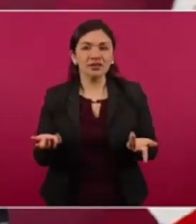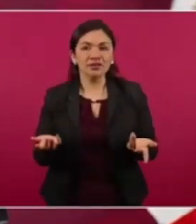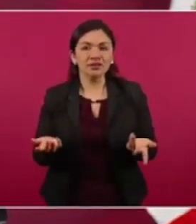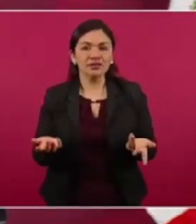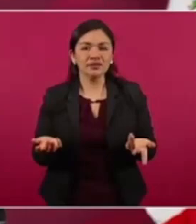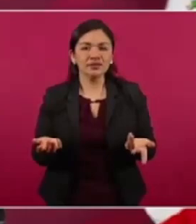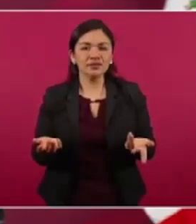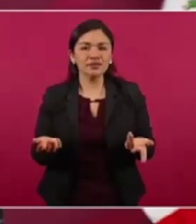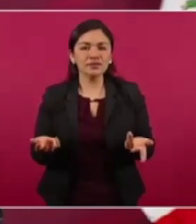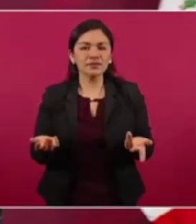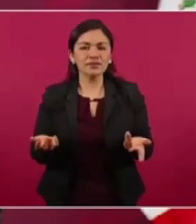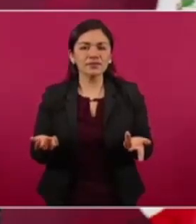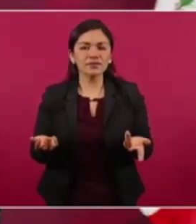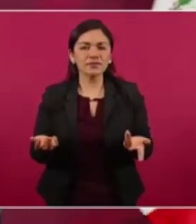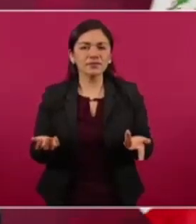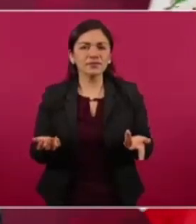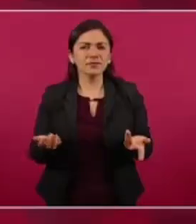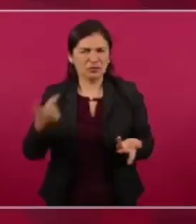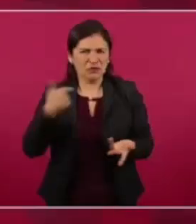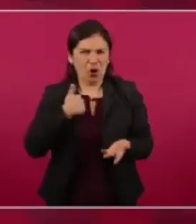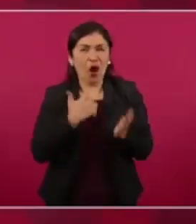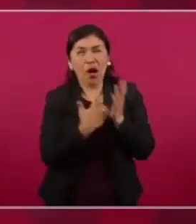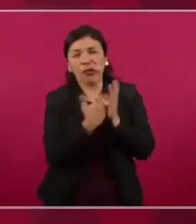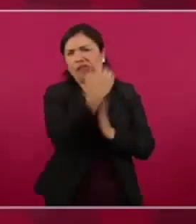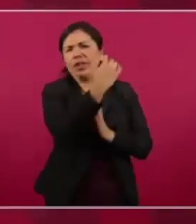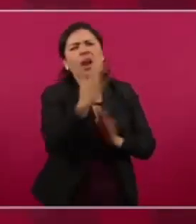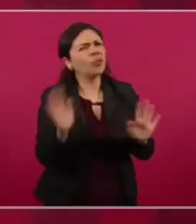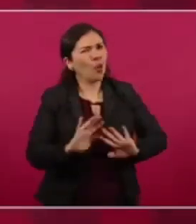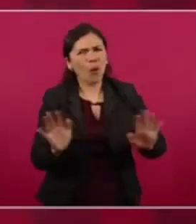No exagero, a lo mejor